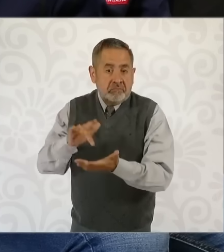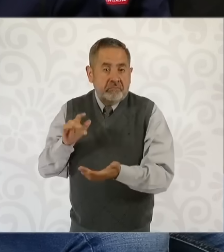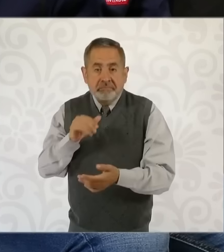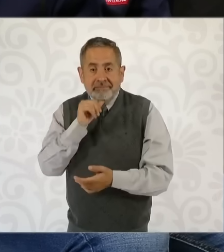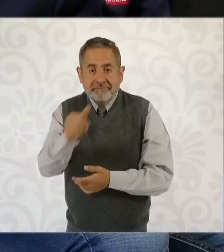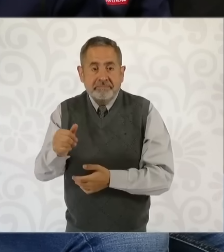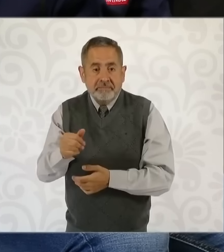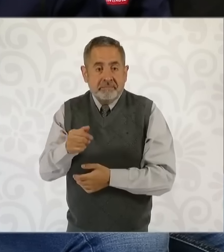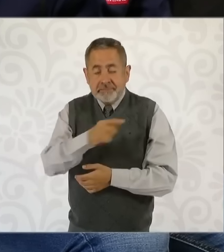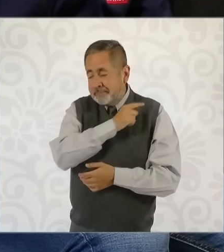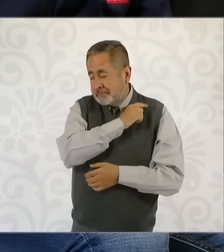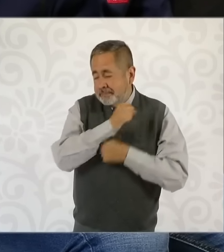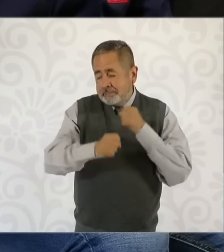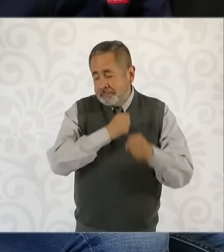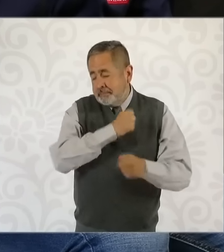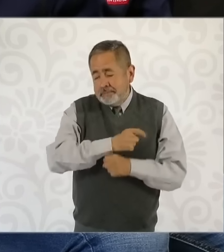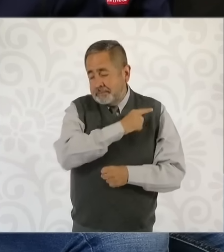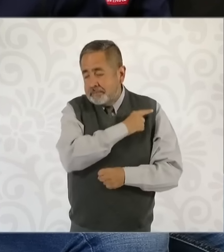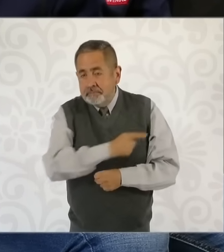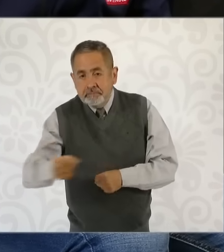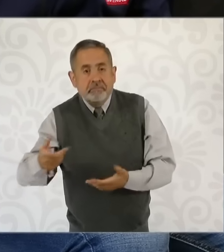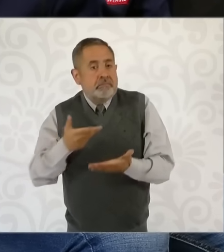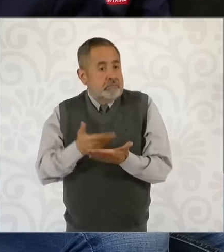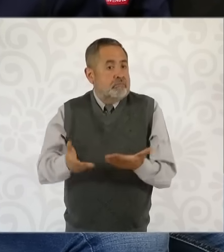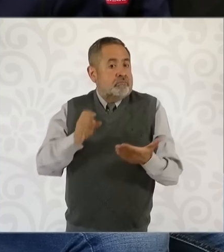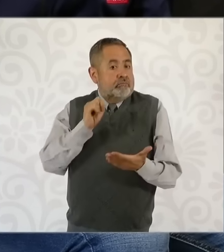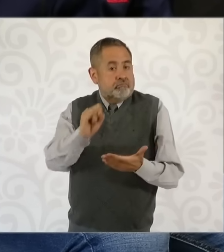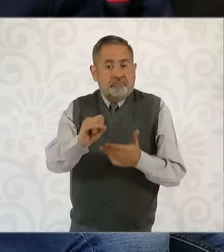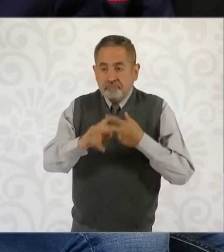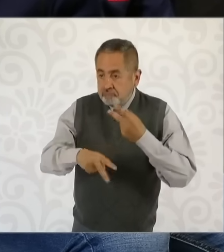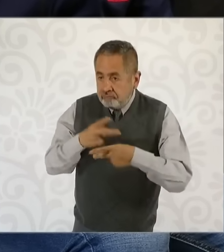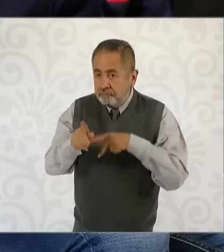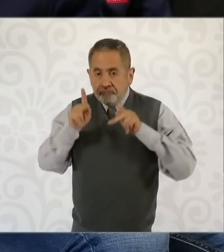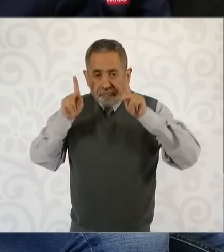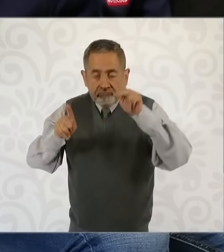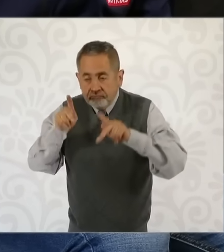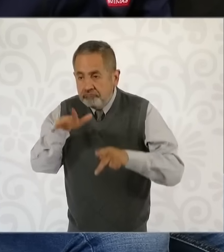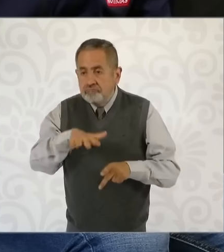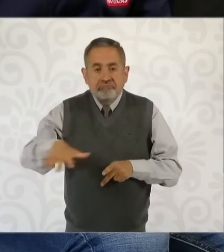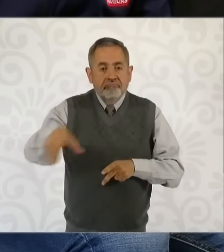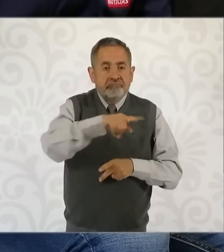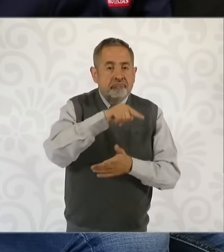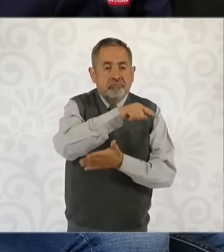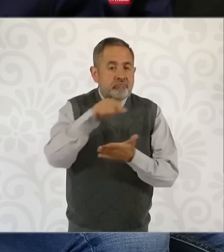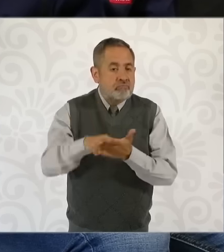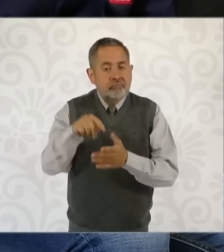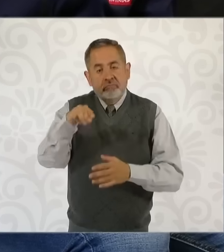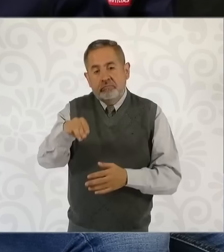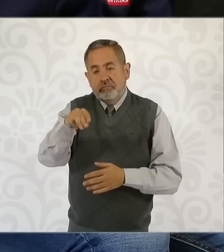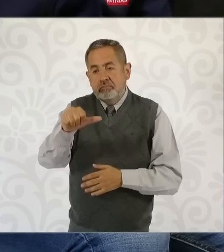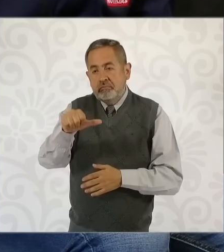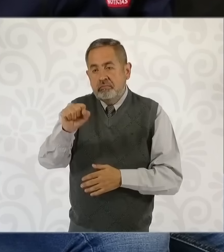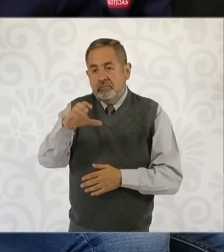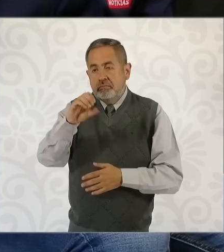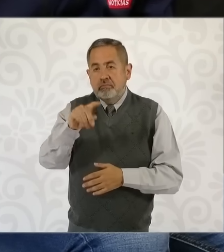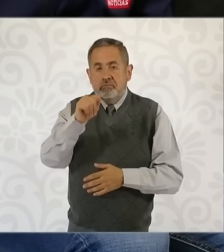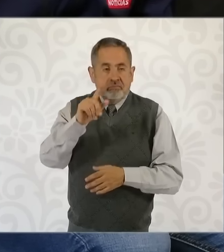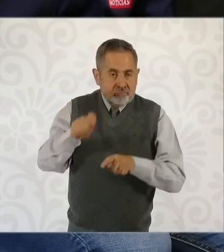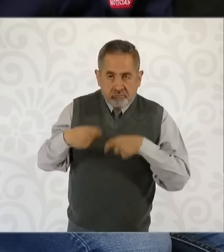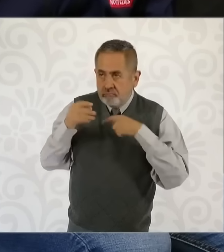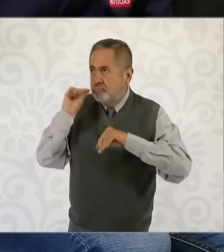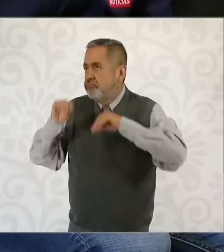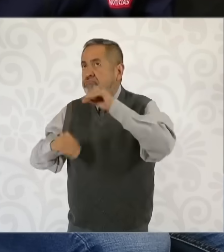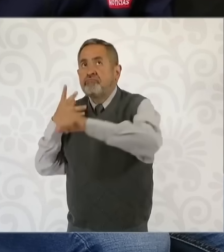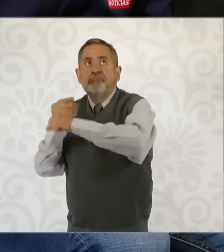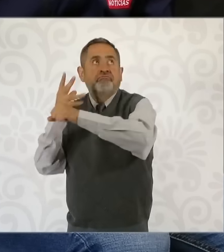poblado del municipio de Mascota, que es Pueblo Mágico, que llegaron con todos los servicios para la población. Así